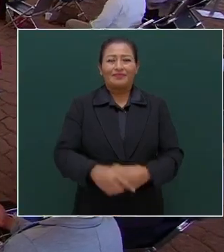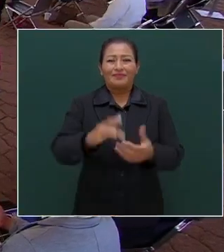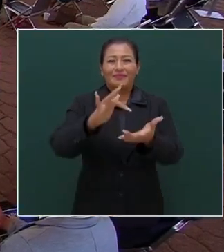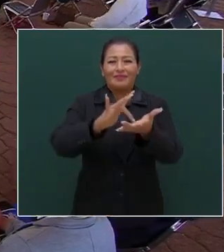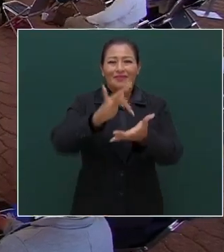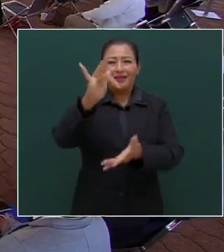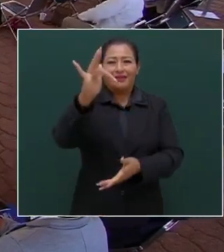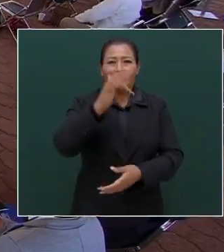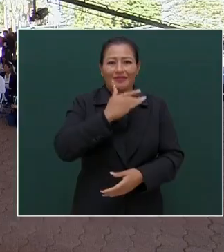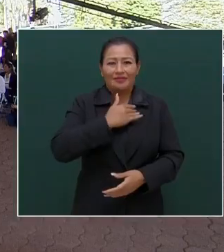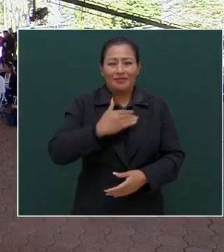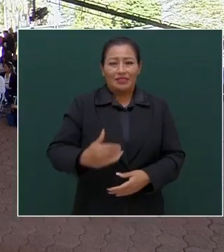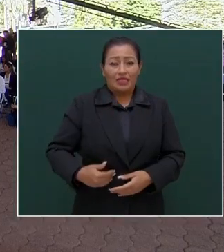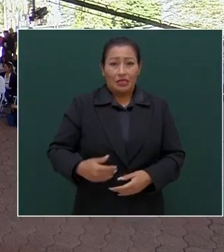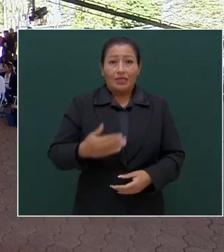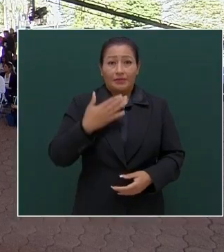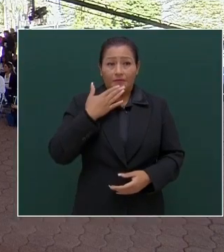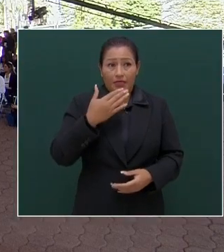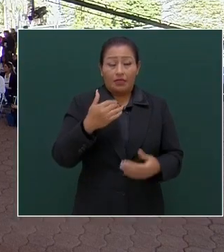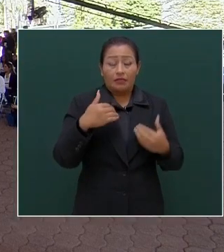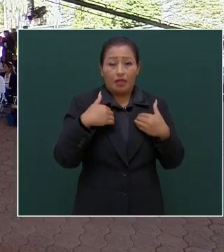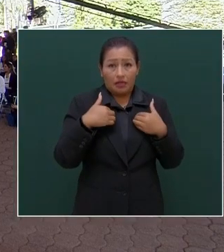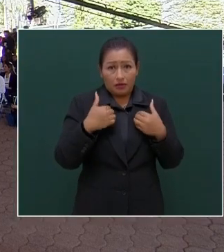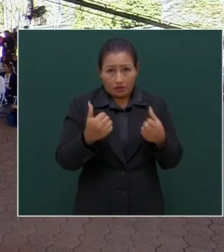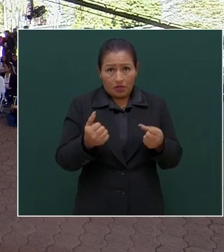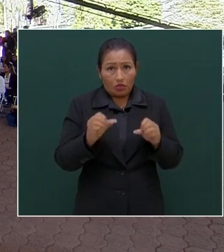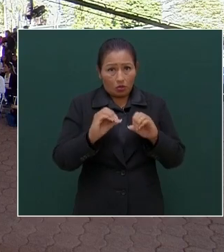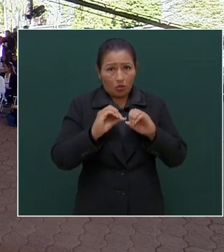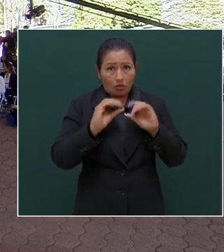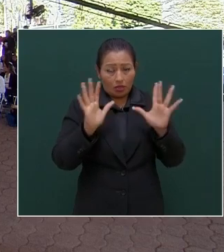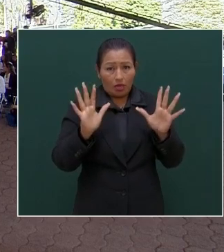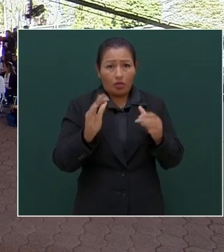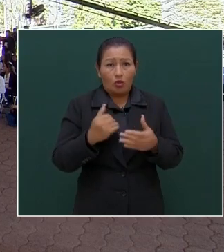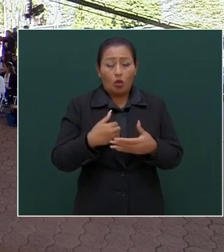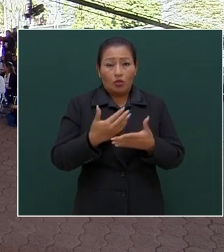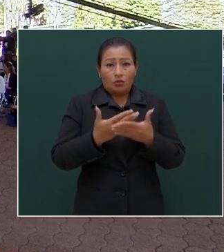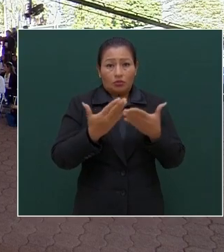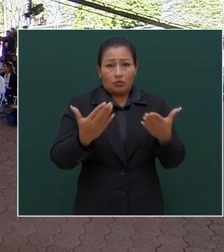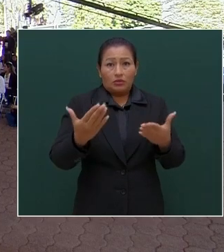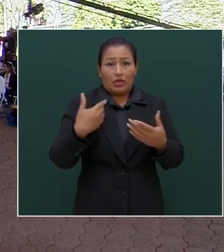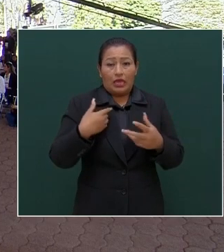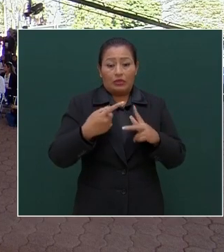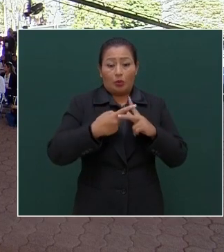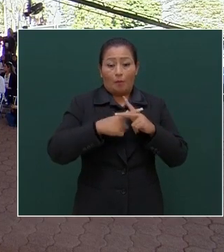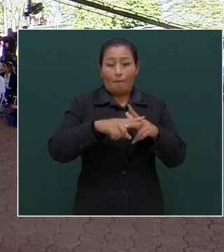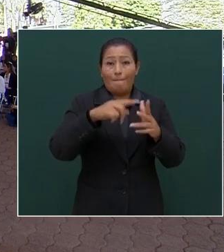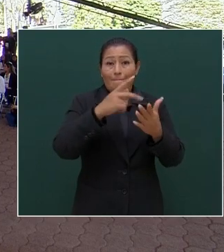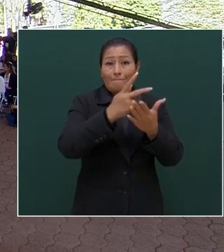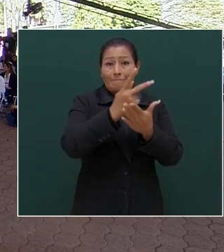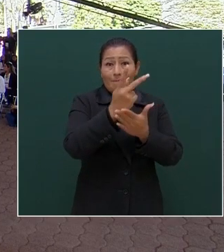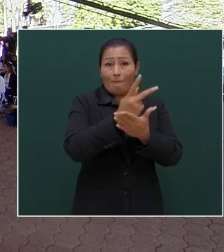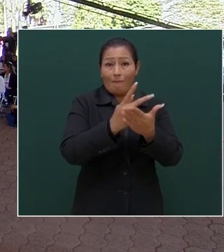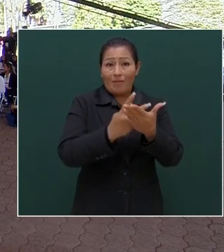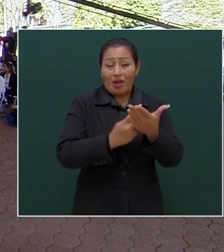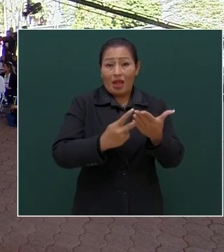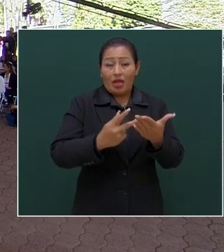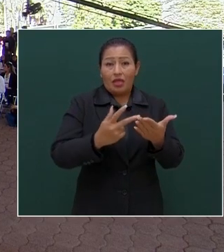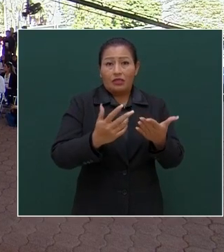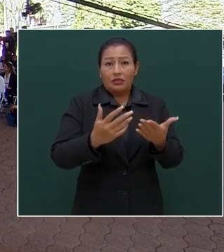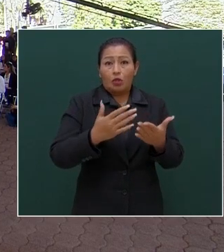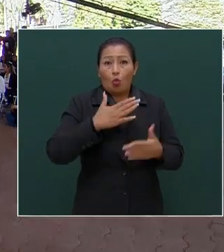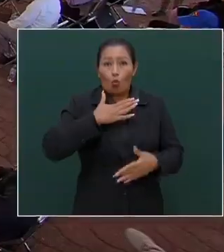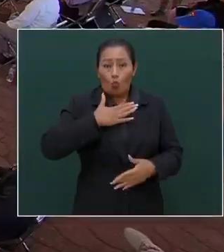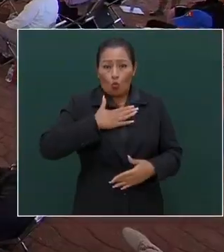Gracias, presidente. Bueno, entiendo que ya están recién empezando un plan de justicia en la Sierra